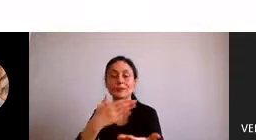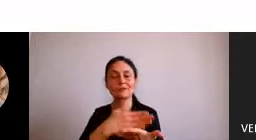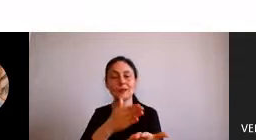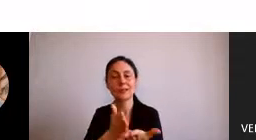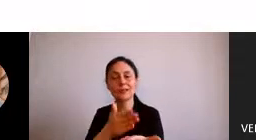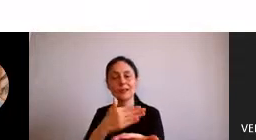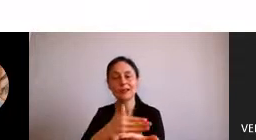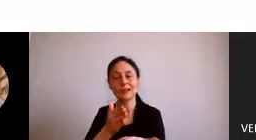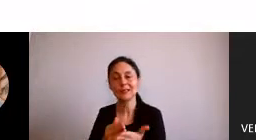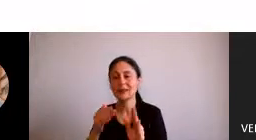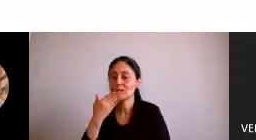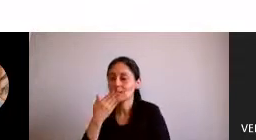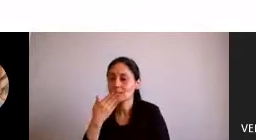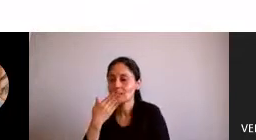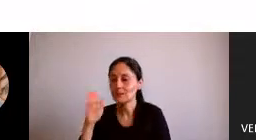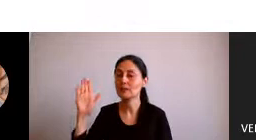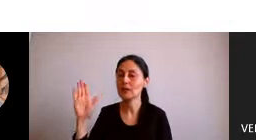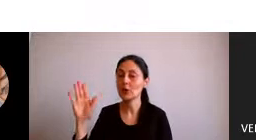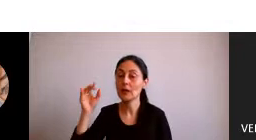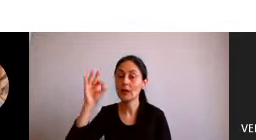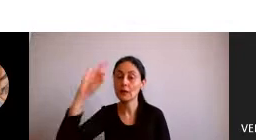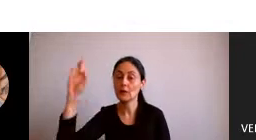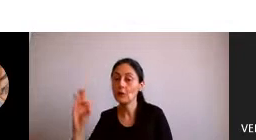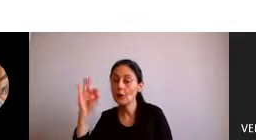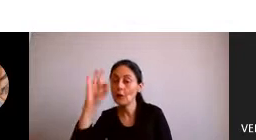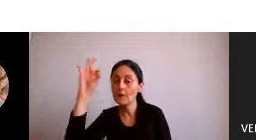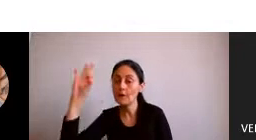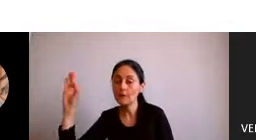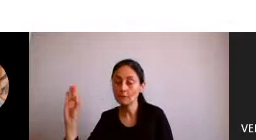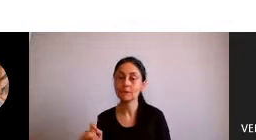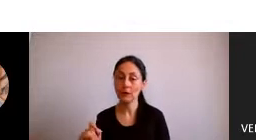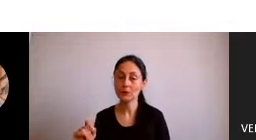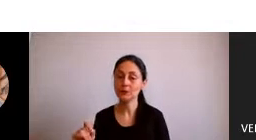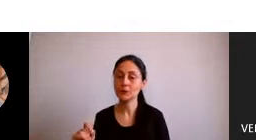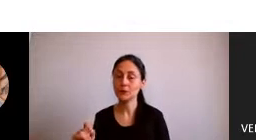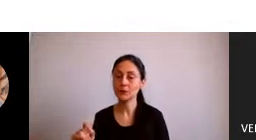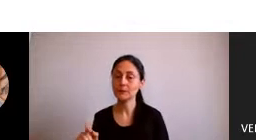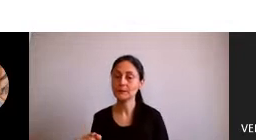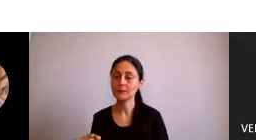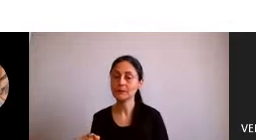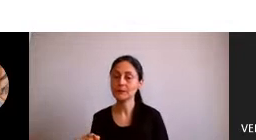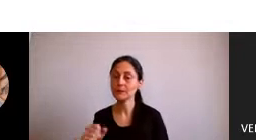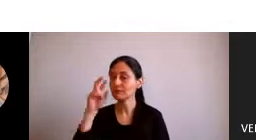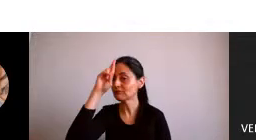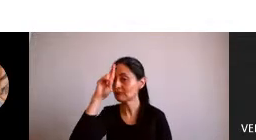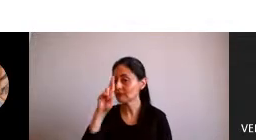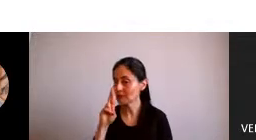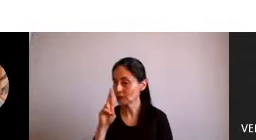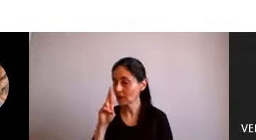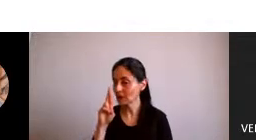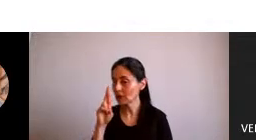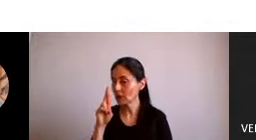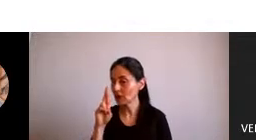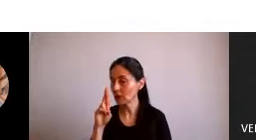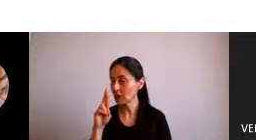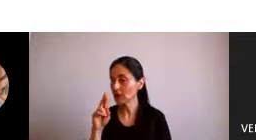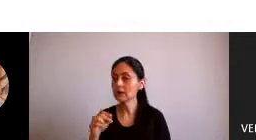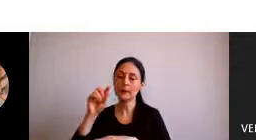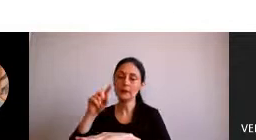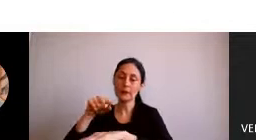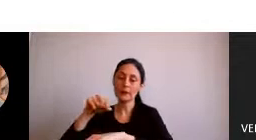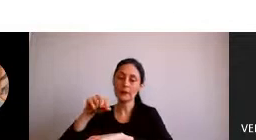anticuerpos para un virus, por ejemplo, que también es parte de los roles de la función que cumple carreras como la tecnología médica, donde también